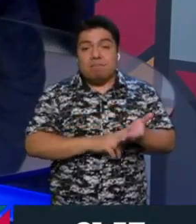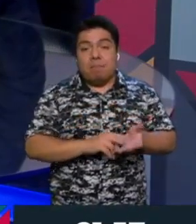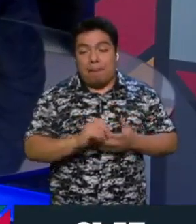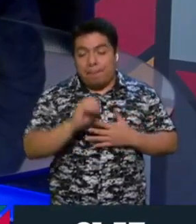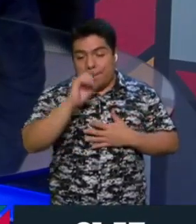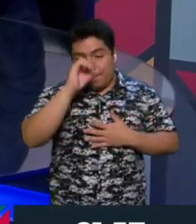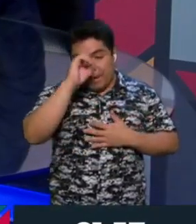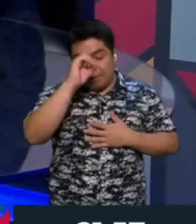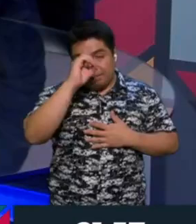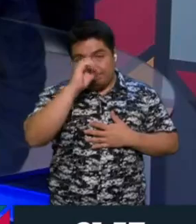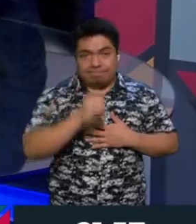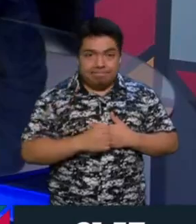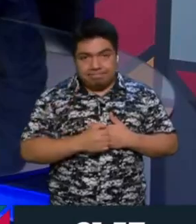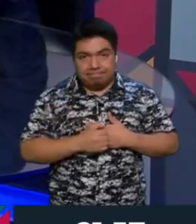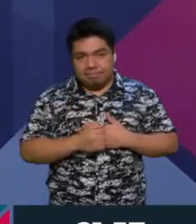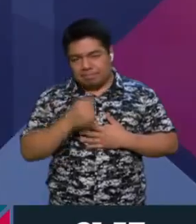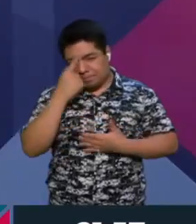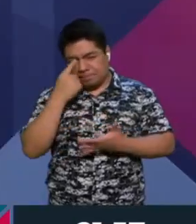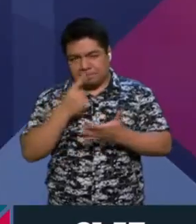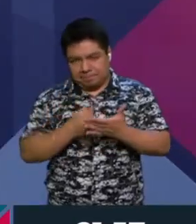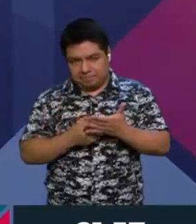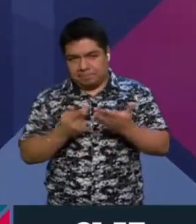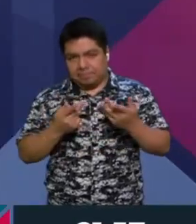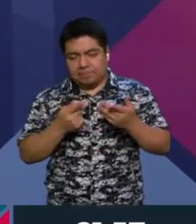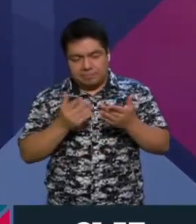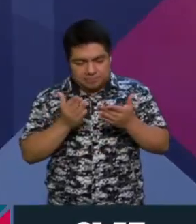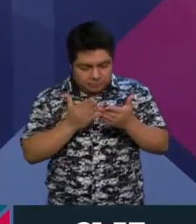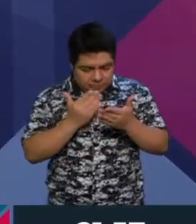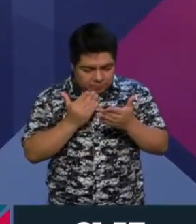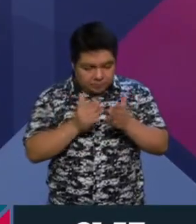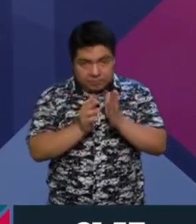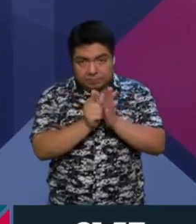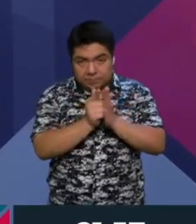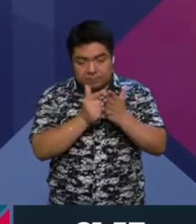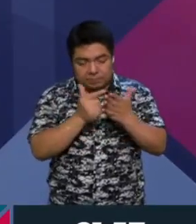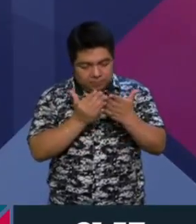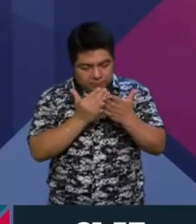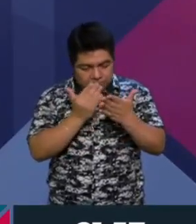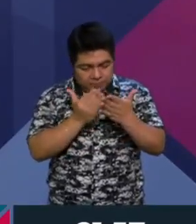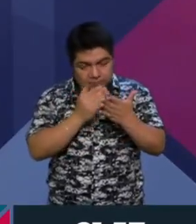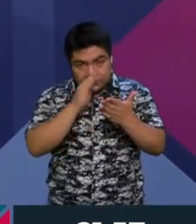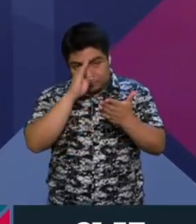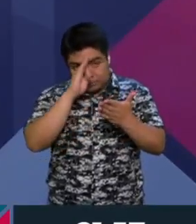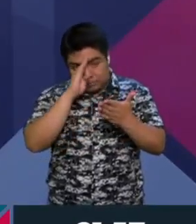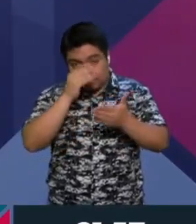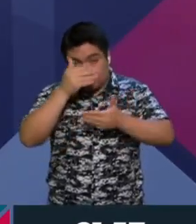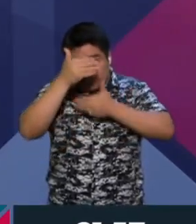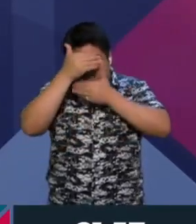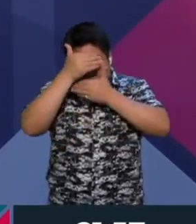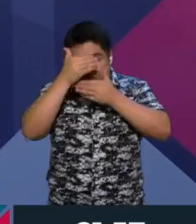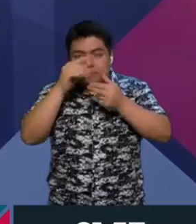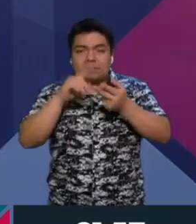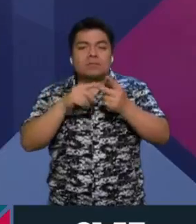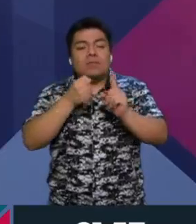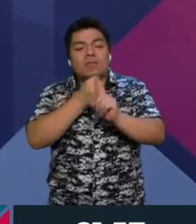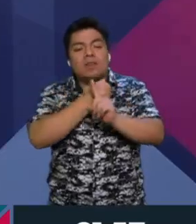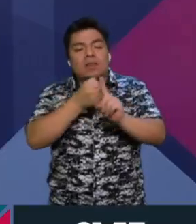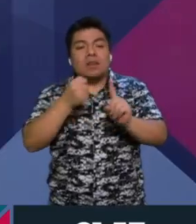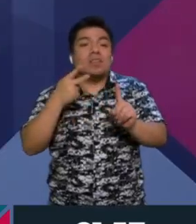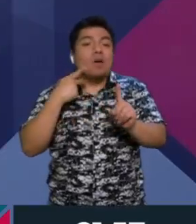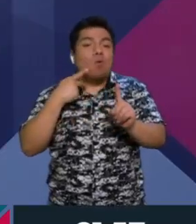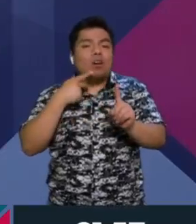nos permite reflexionar sobre el impacto del terrorismo y de la violencia política, porque eso, de eso